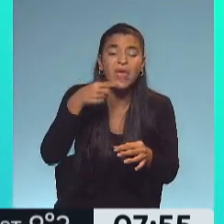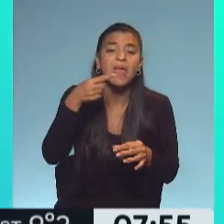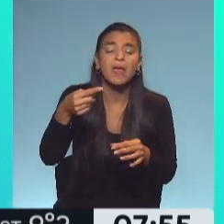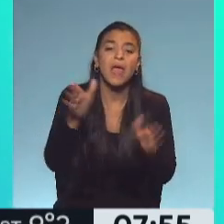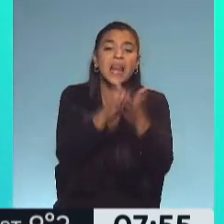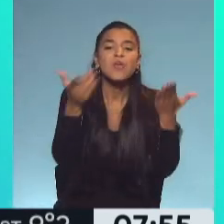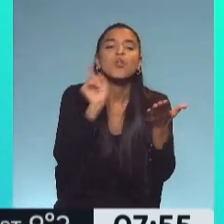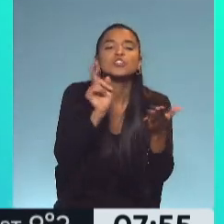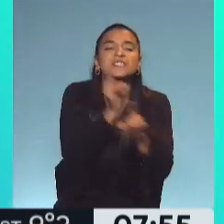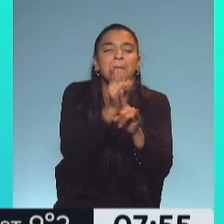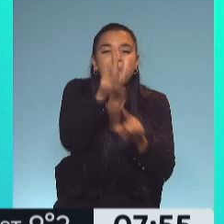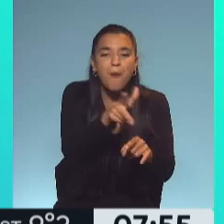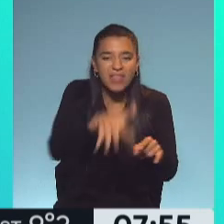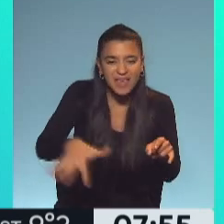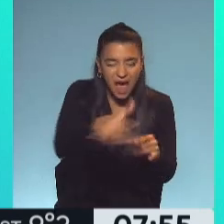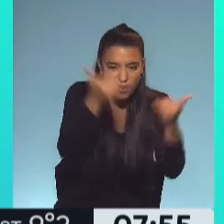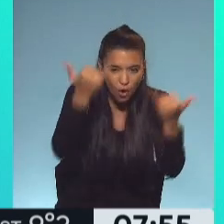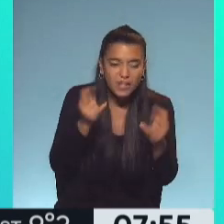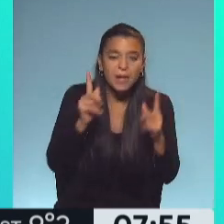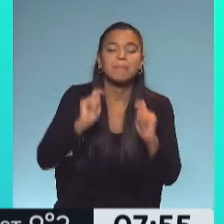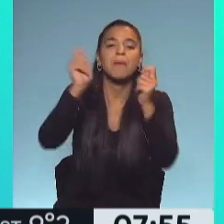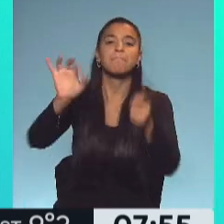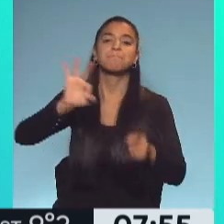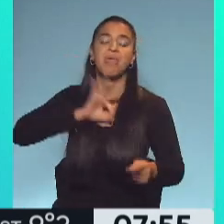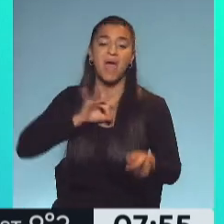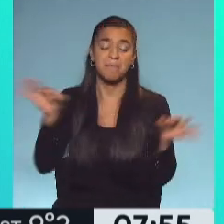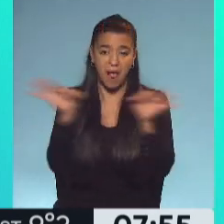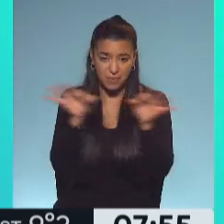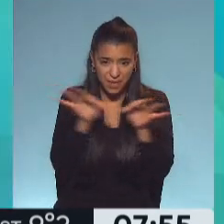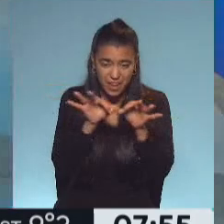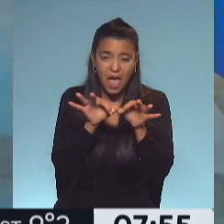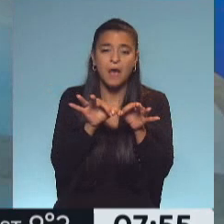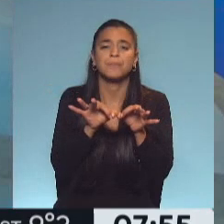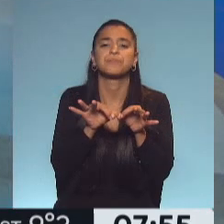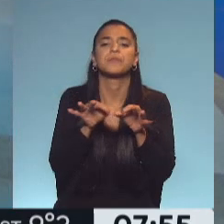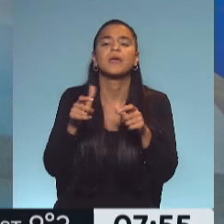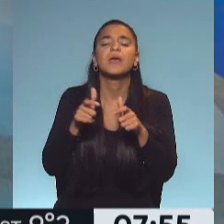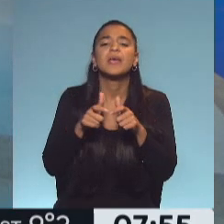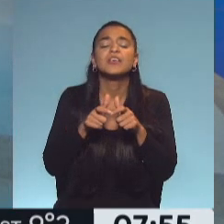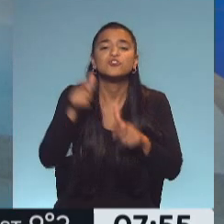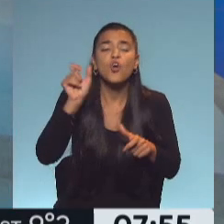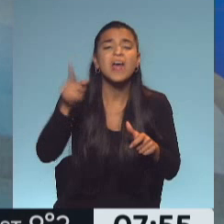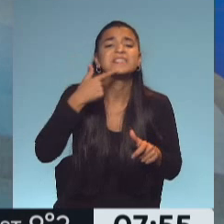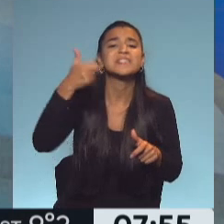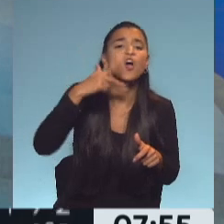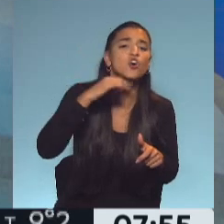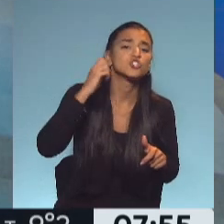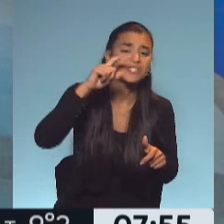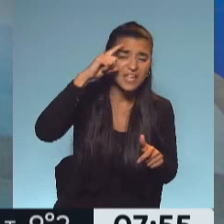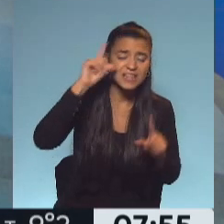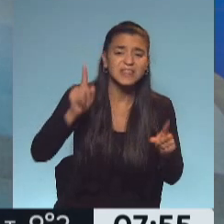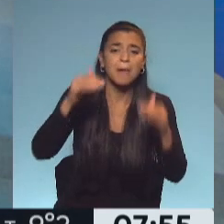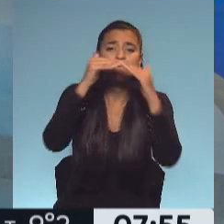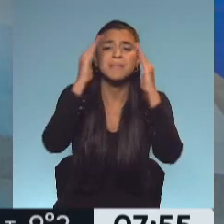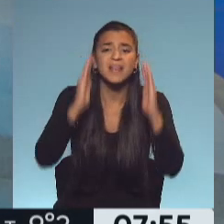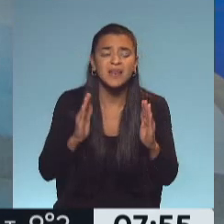Vaticano. Y además le regaló una medalla sobre las Islas Malvinas, una estola de Es la muy Basílica de importante San la José de medalla de Flores las y una Islas Malvinas. estatuilla de